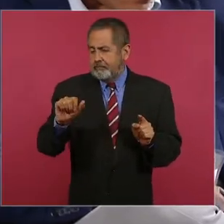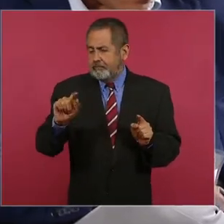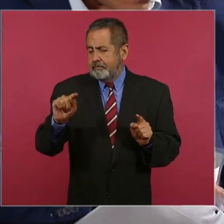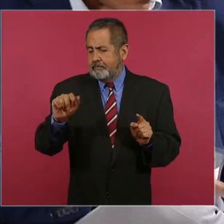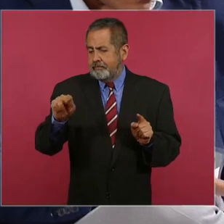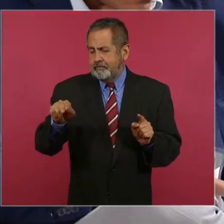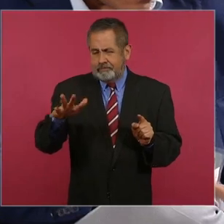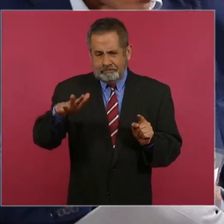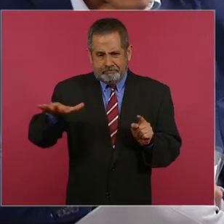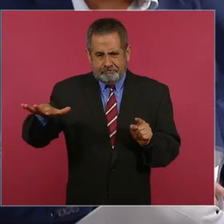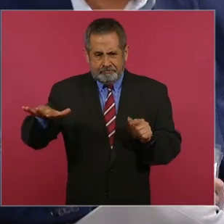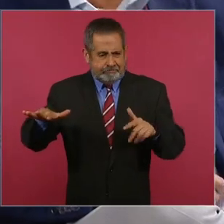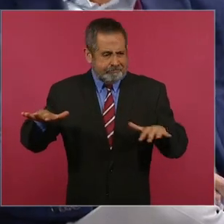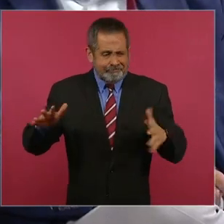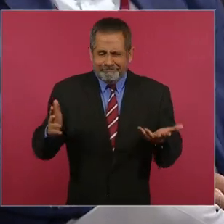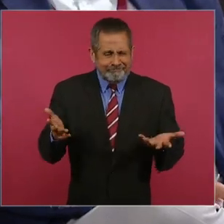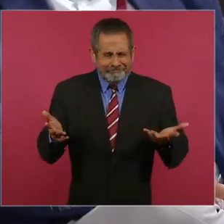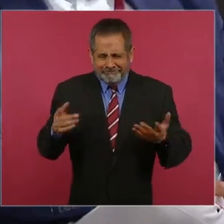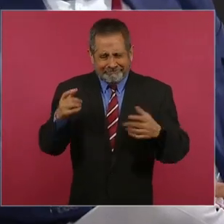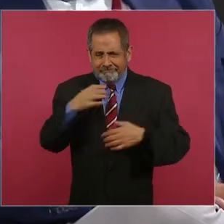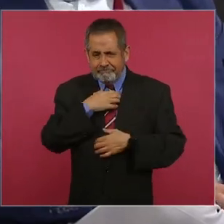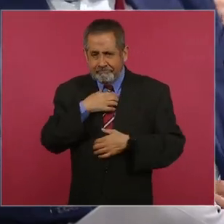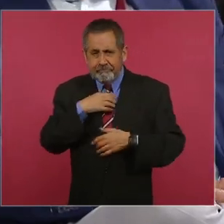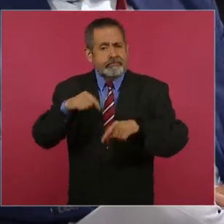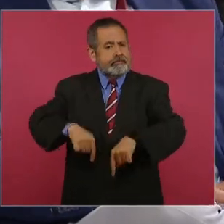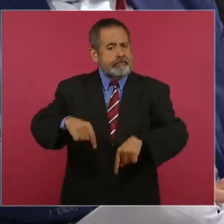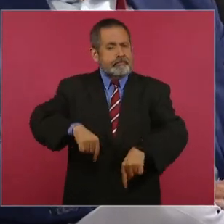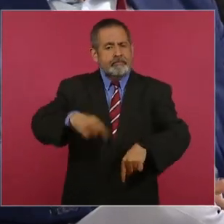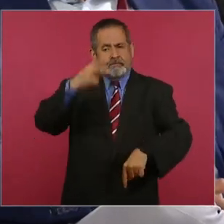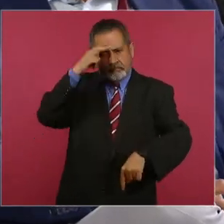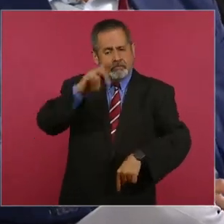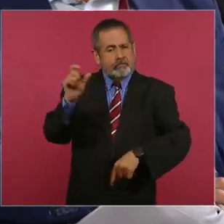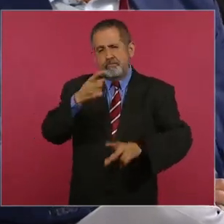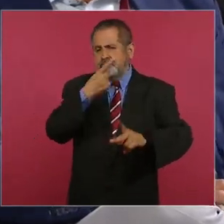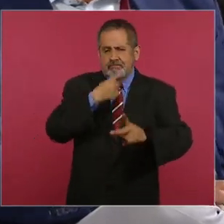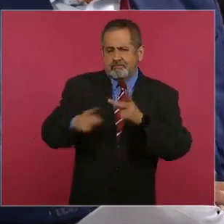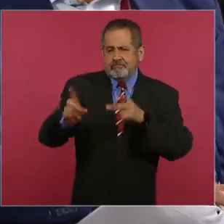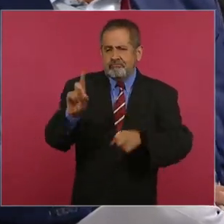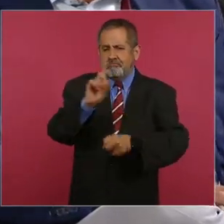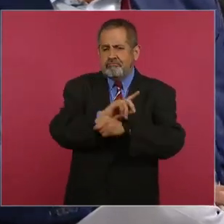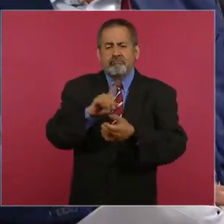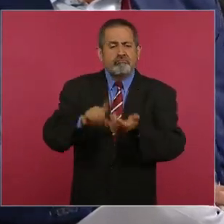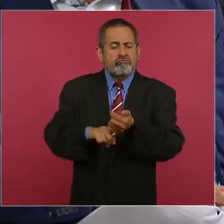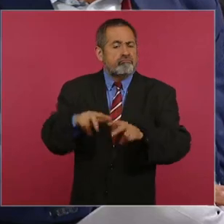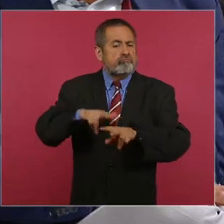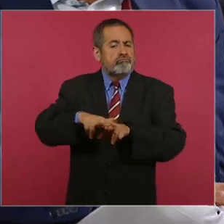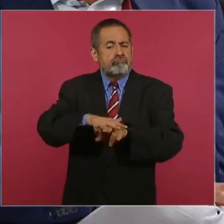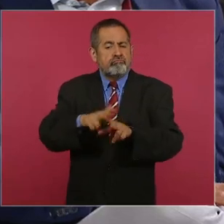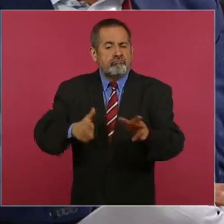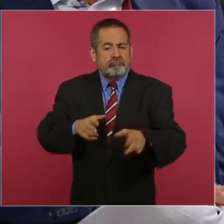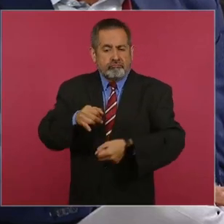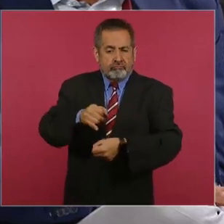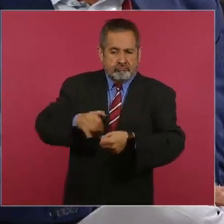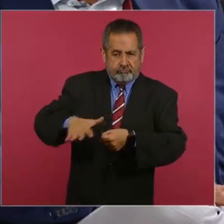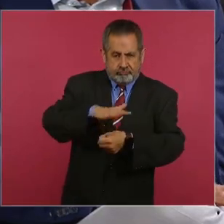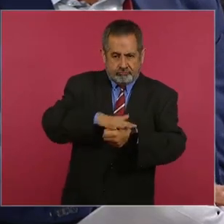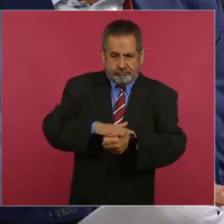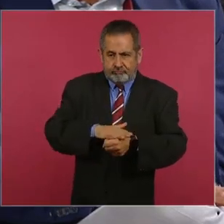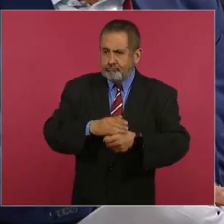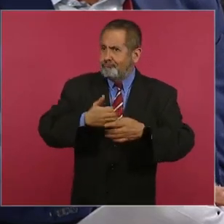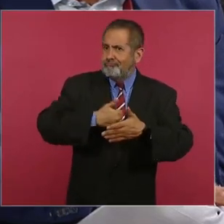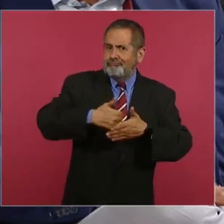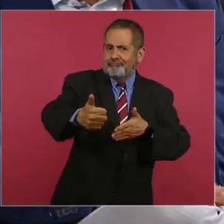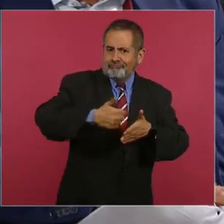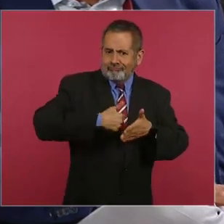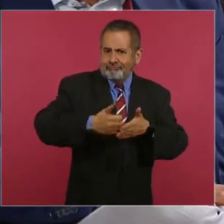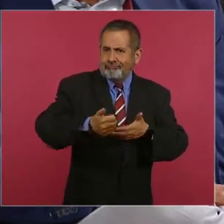nos puede dar una fecha para el inicio del traslado de mercancías a través del ferrocarril del Istmo de Tehuantepec